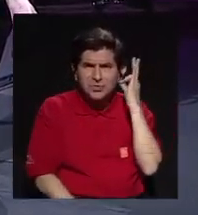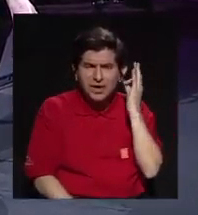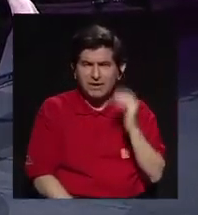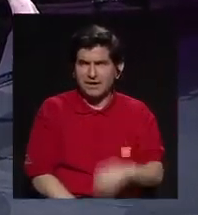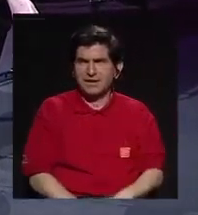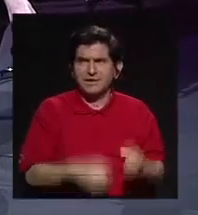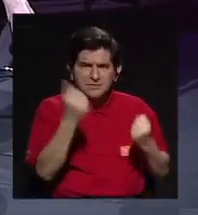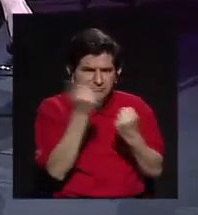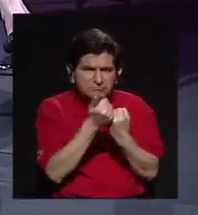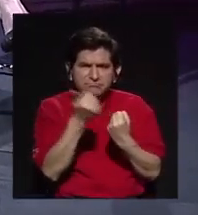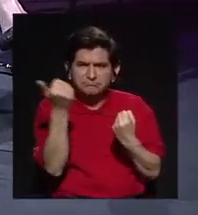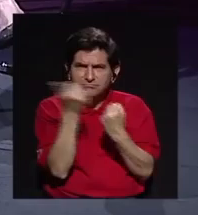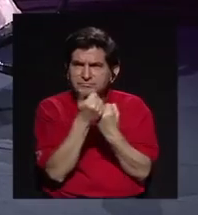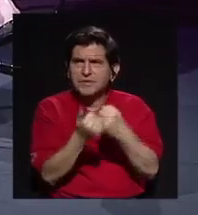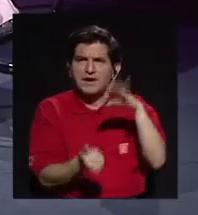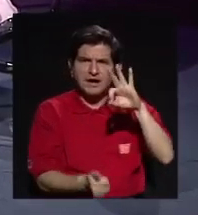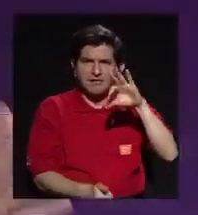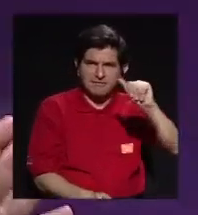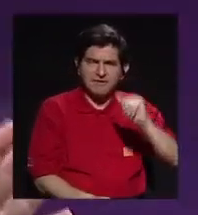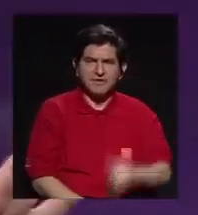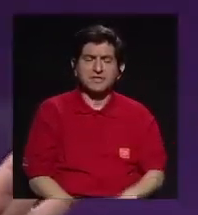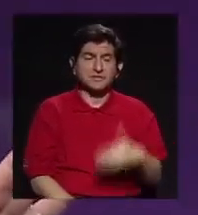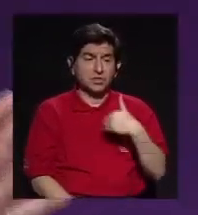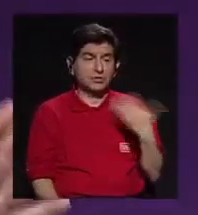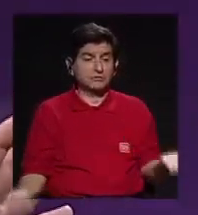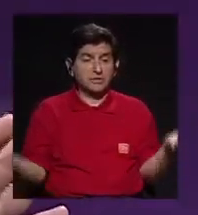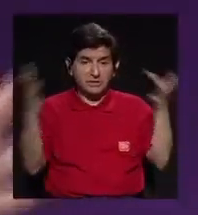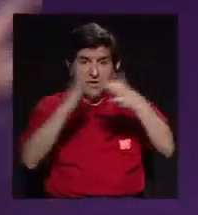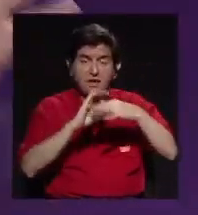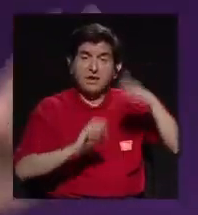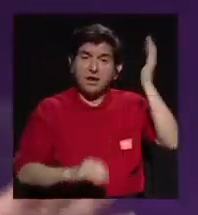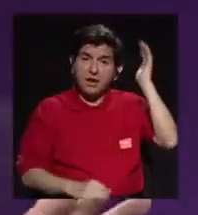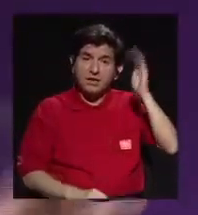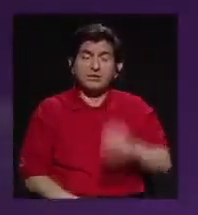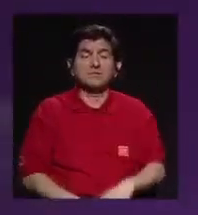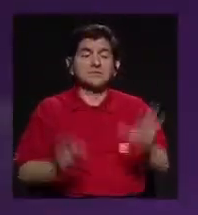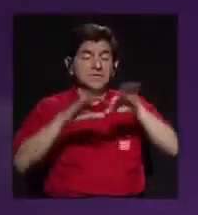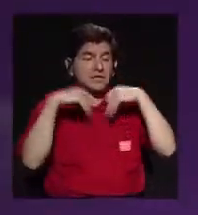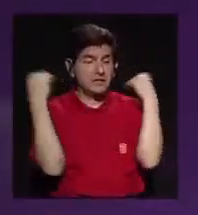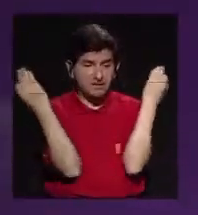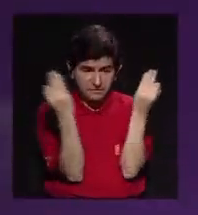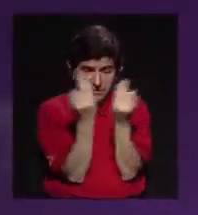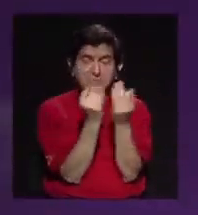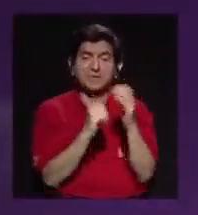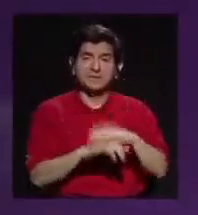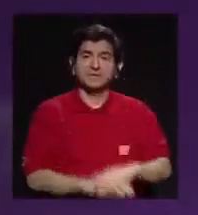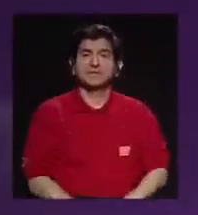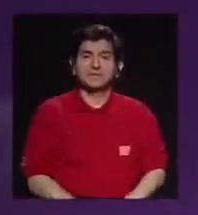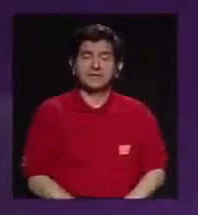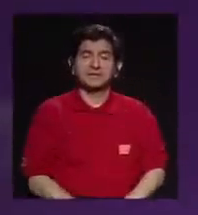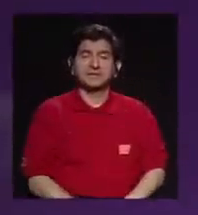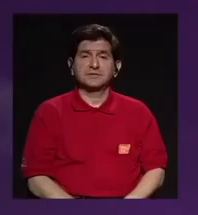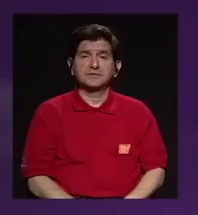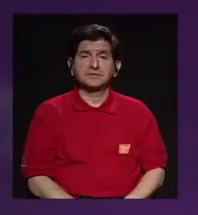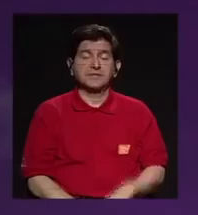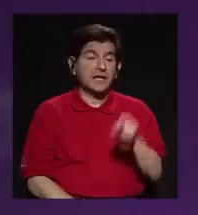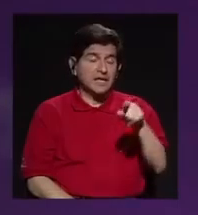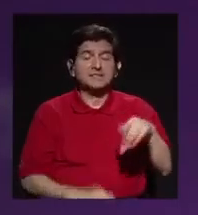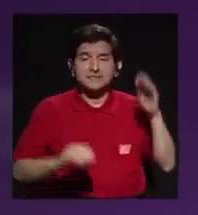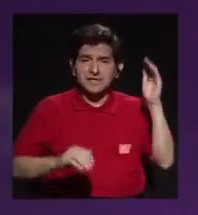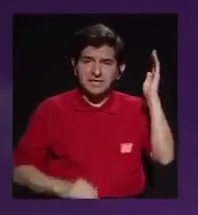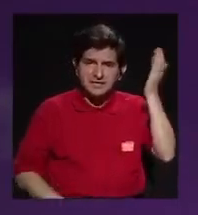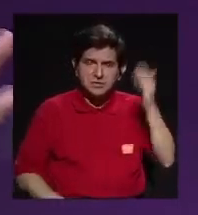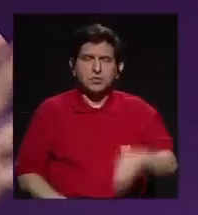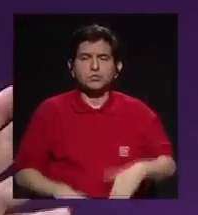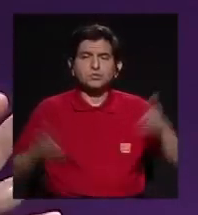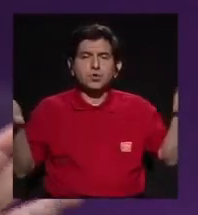de apoyar a Fabricio, y yo creo que tiene muchísimo que ver con el discurso familista, sí, ¿verdad? Con y el discurso provida. Provida. con